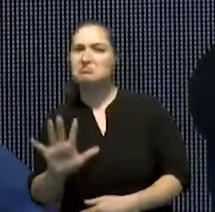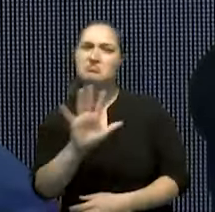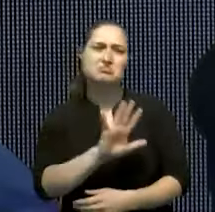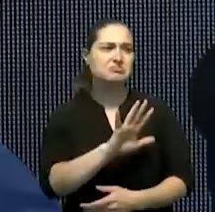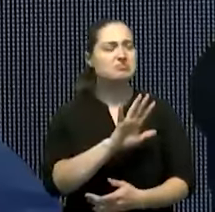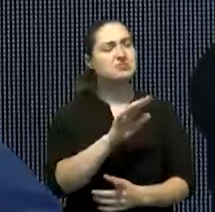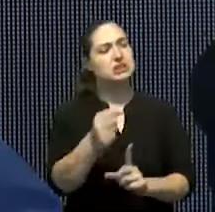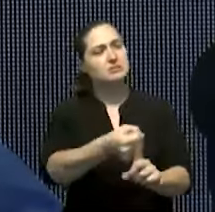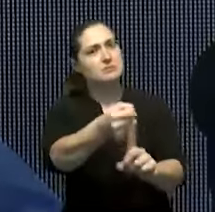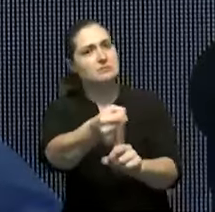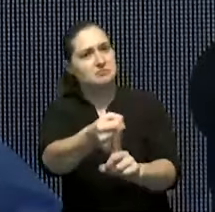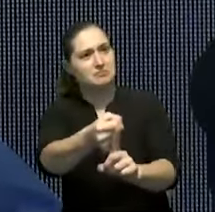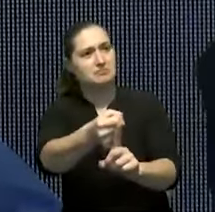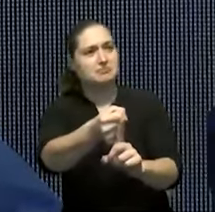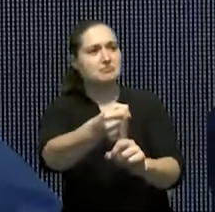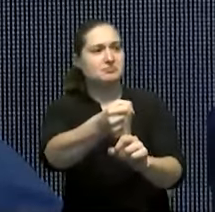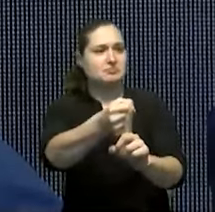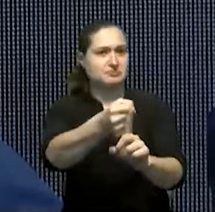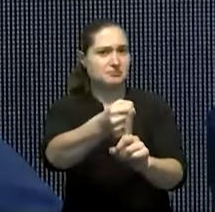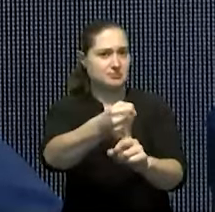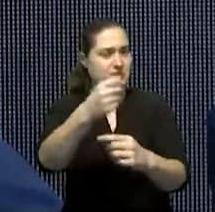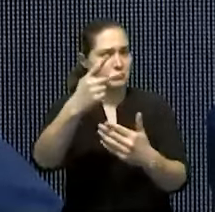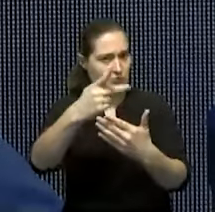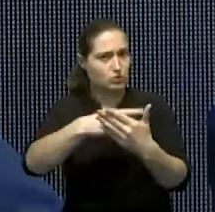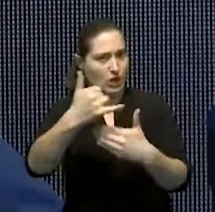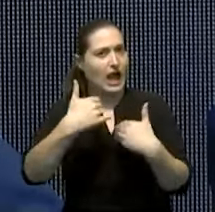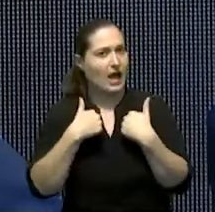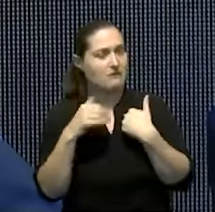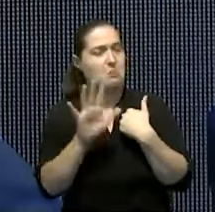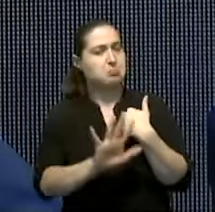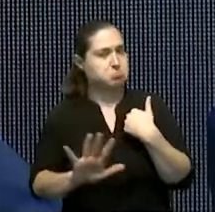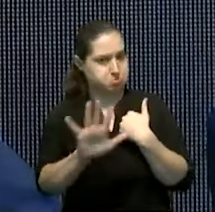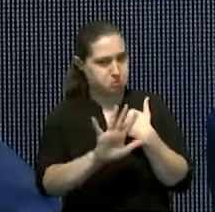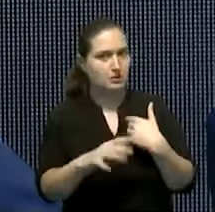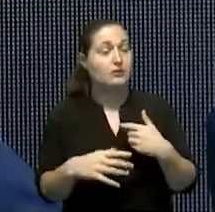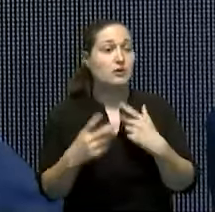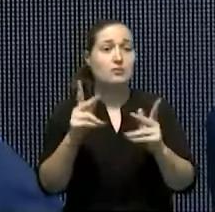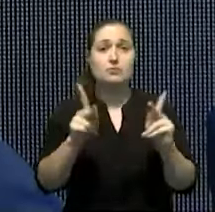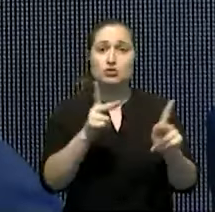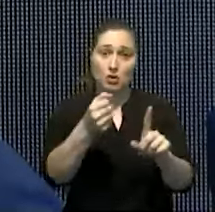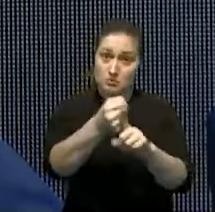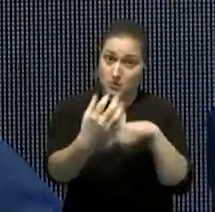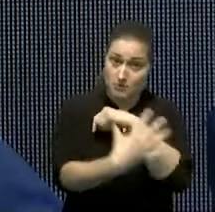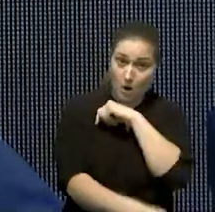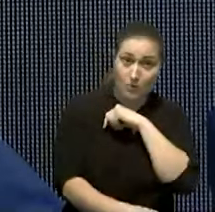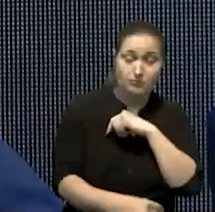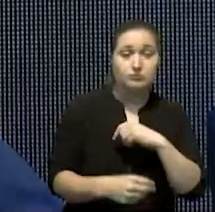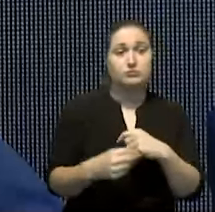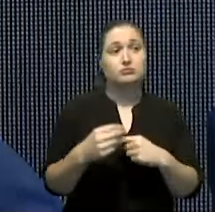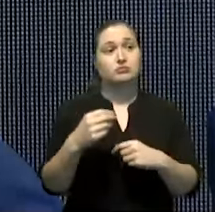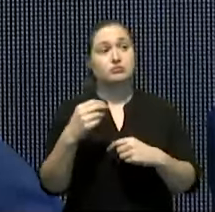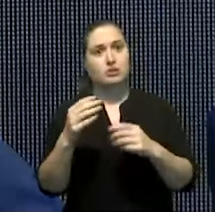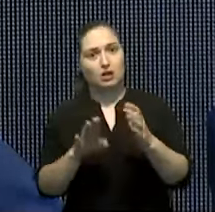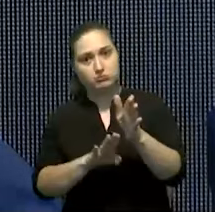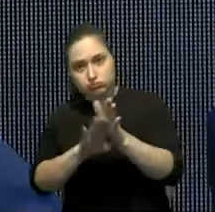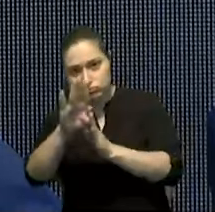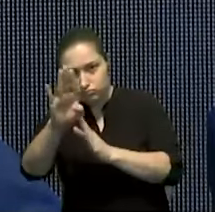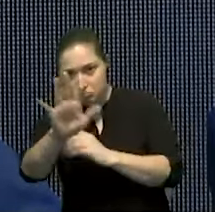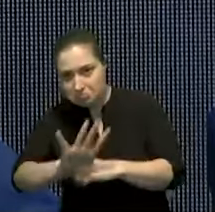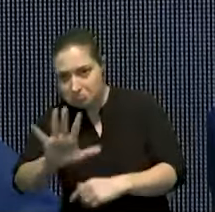impactos de de este proyecto tanto en pobreza tanto en crecimiento tanto